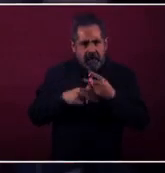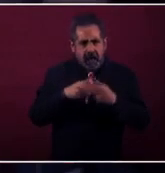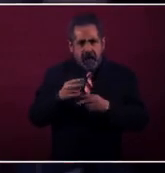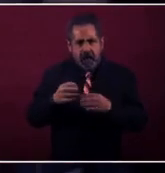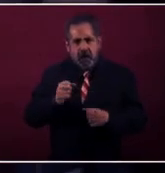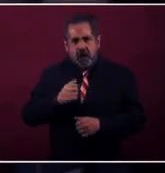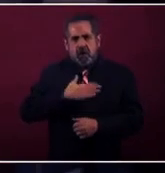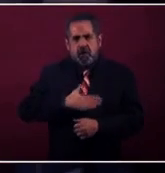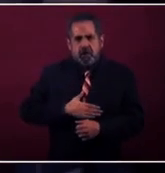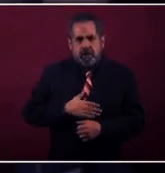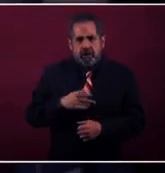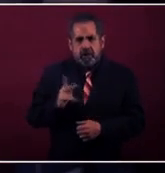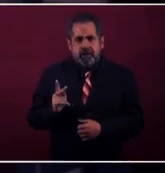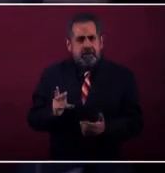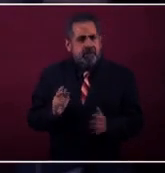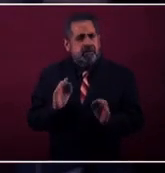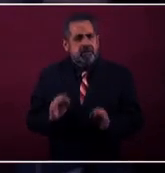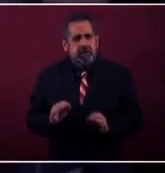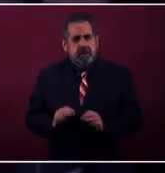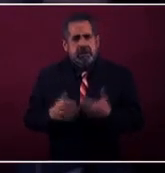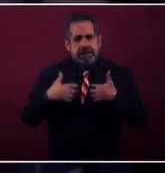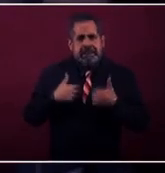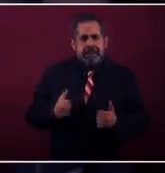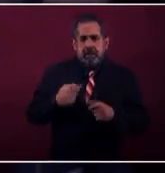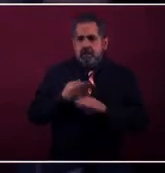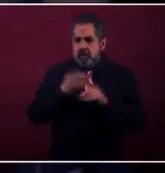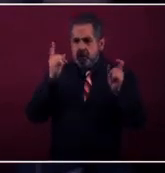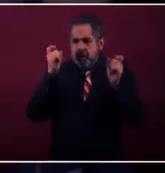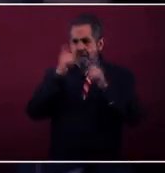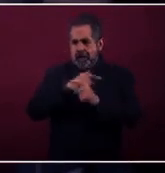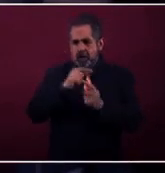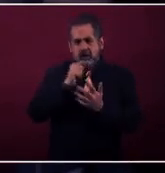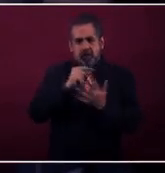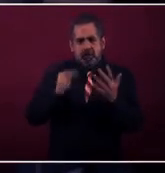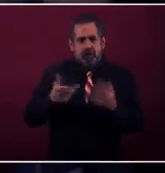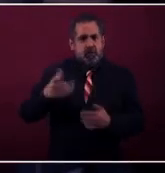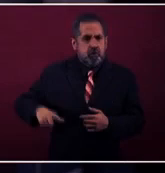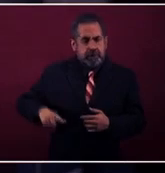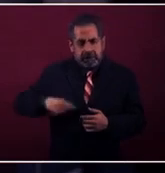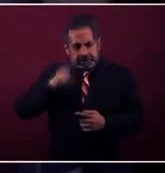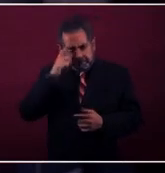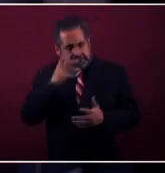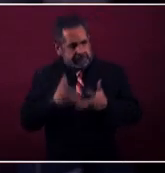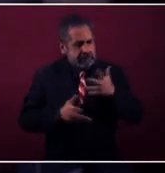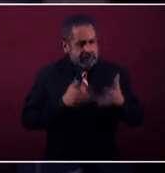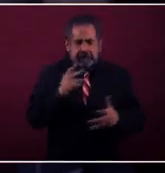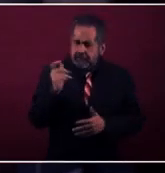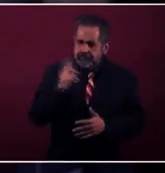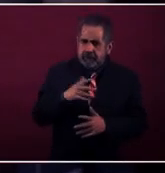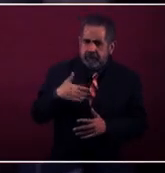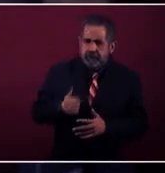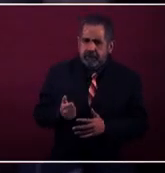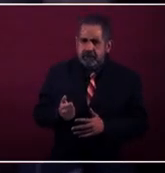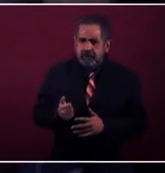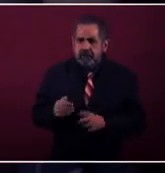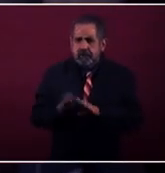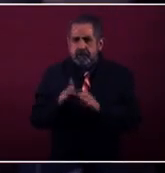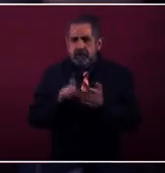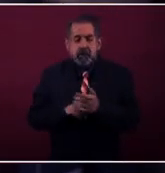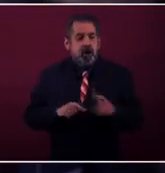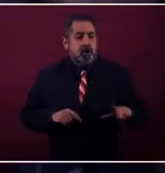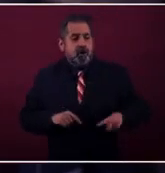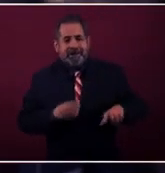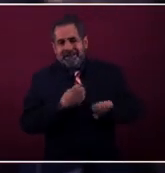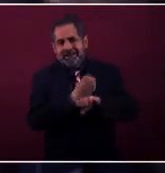hacer justicia. Y entiendo la complejidad que su gobierno puede enfrentar cuando